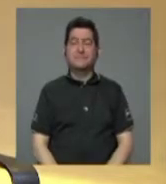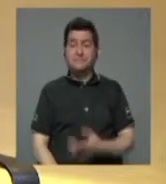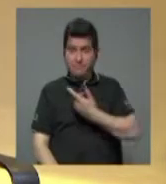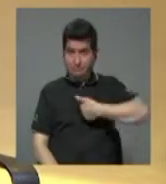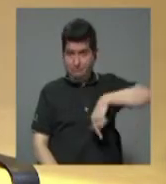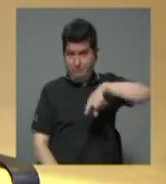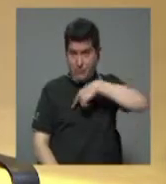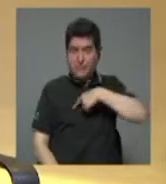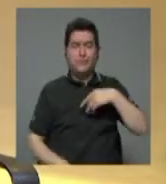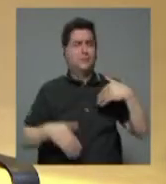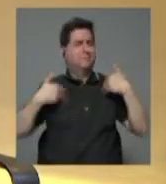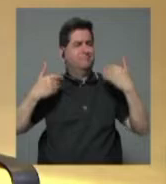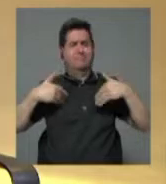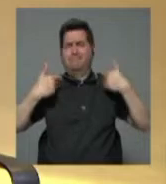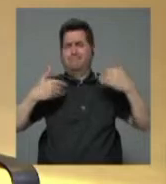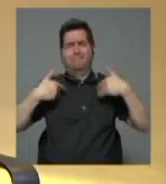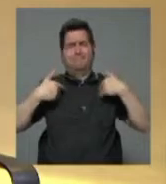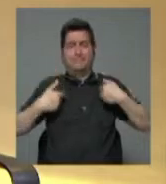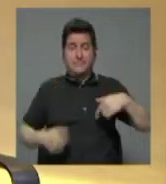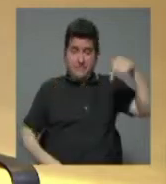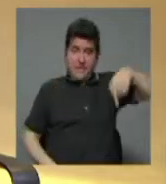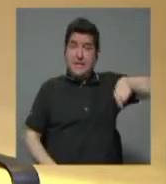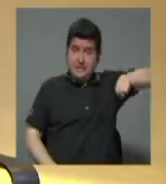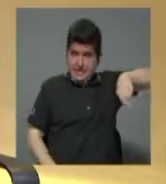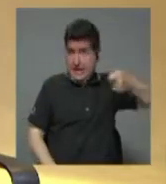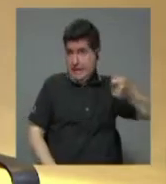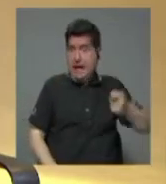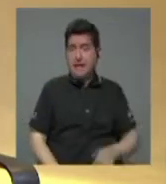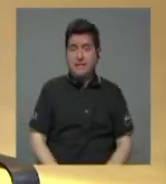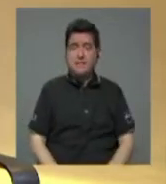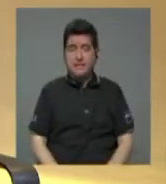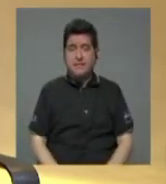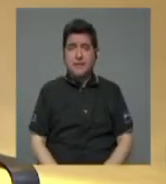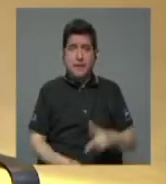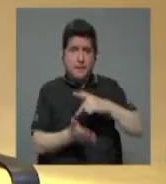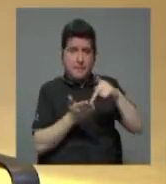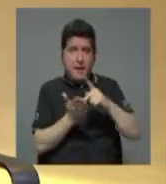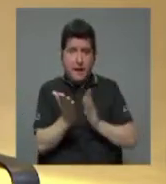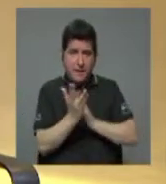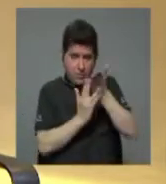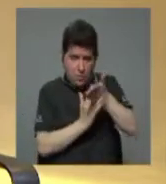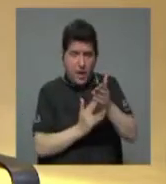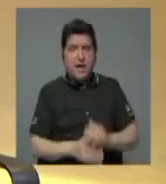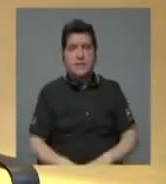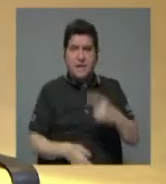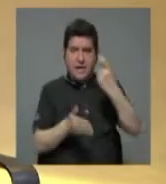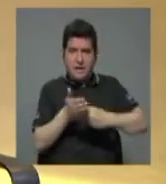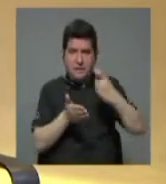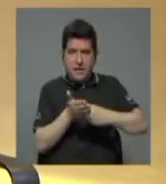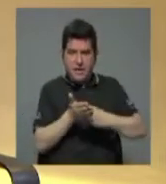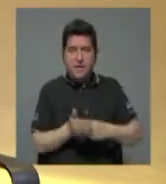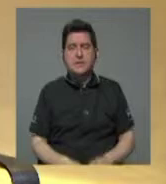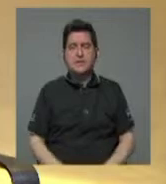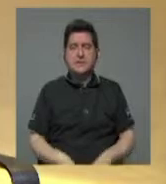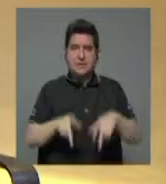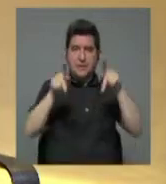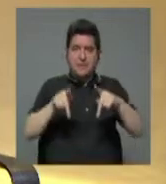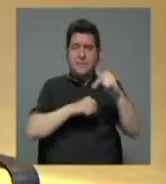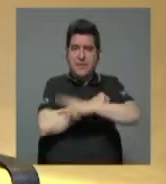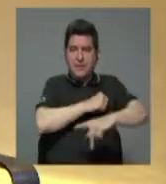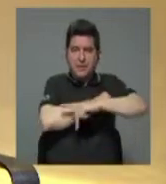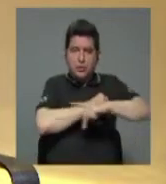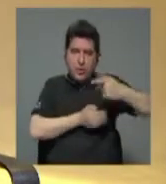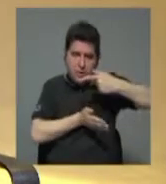estamos muy contentos en el canal, este canal que se paga con los impuestos que tributan los habitantes de este